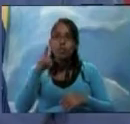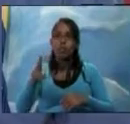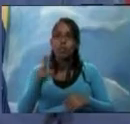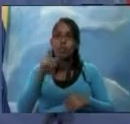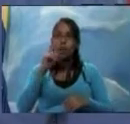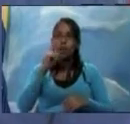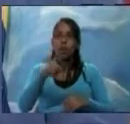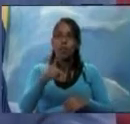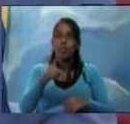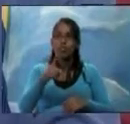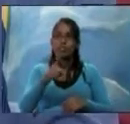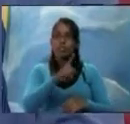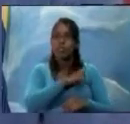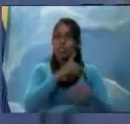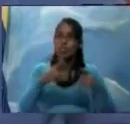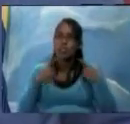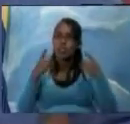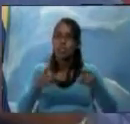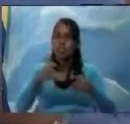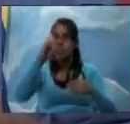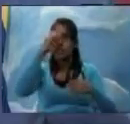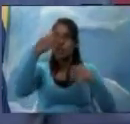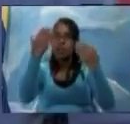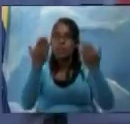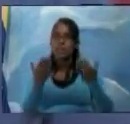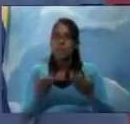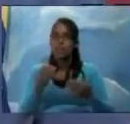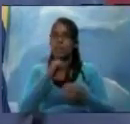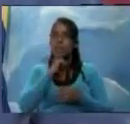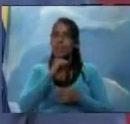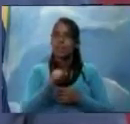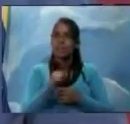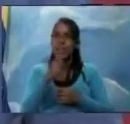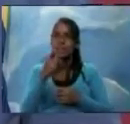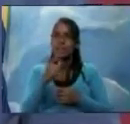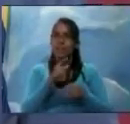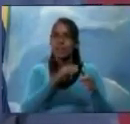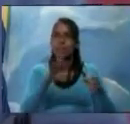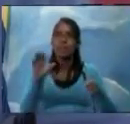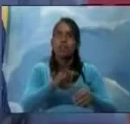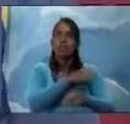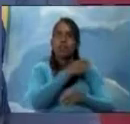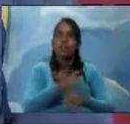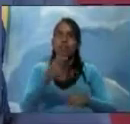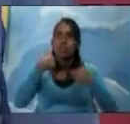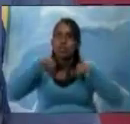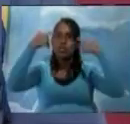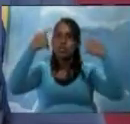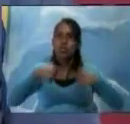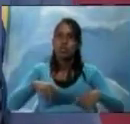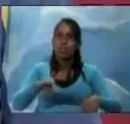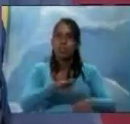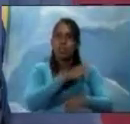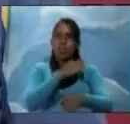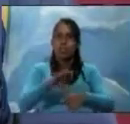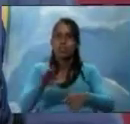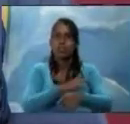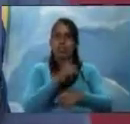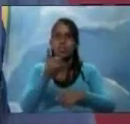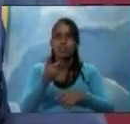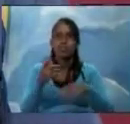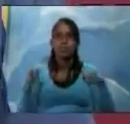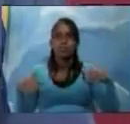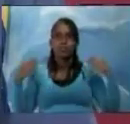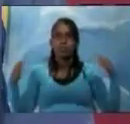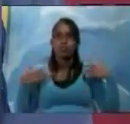uno de los talentos que Dios me ha entregado, es la música. Yo soy músico. Y me